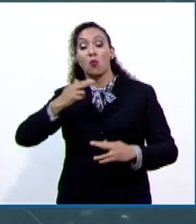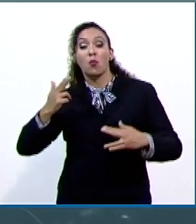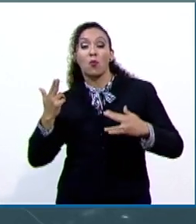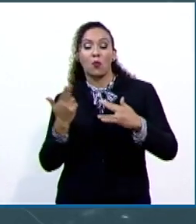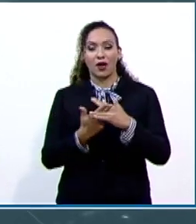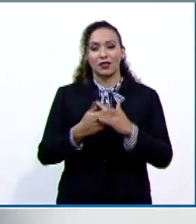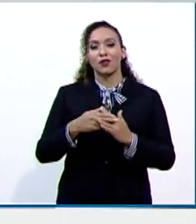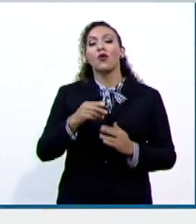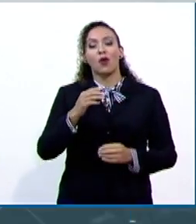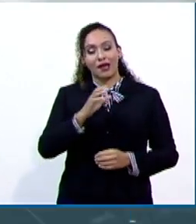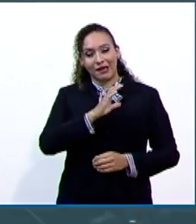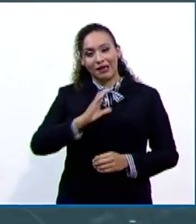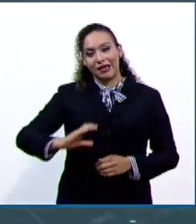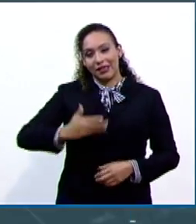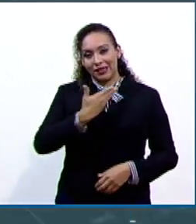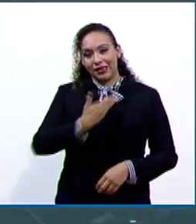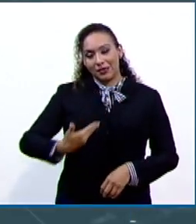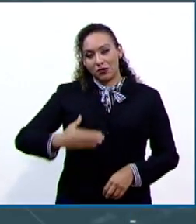Colosio.